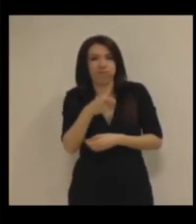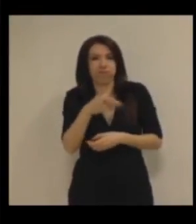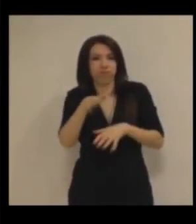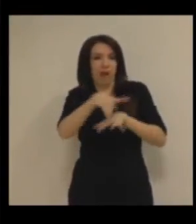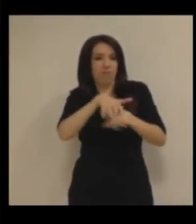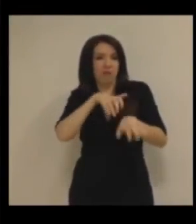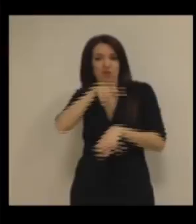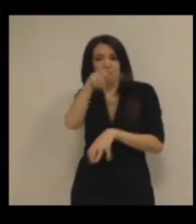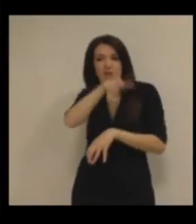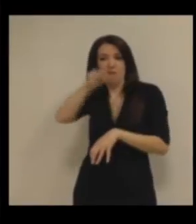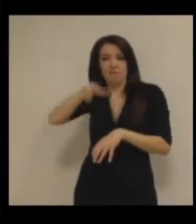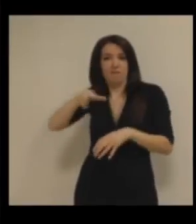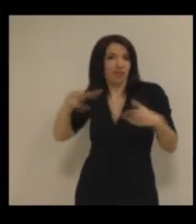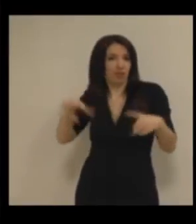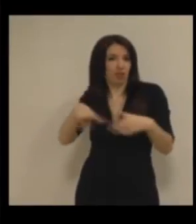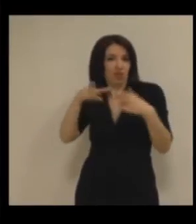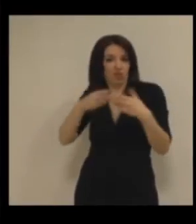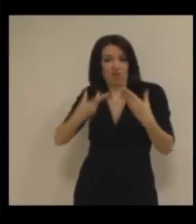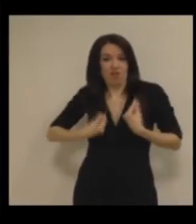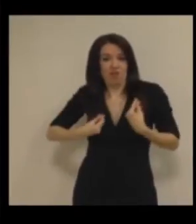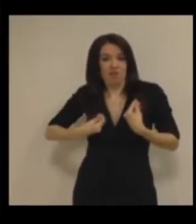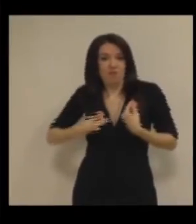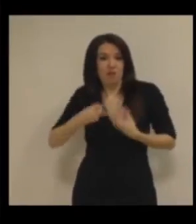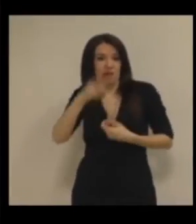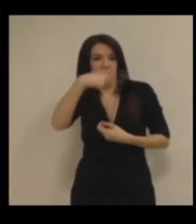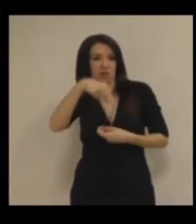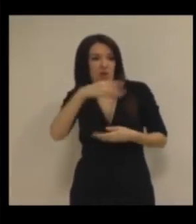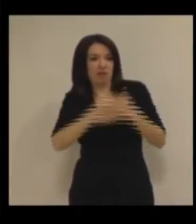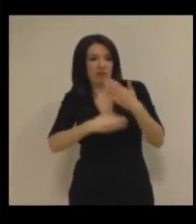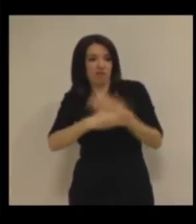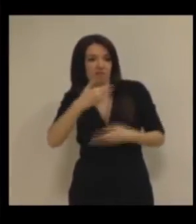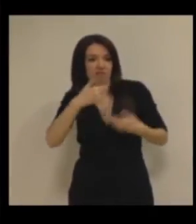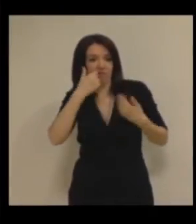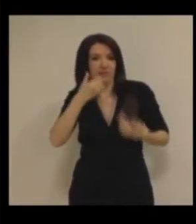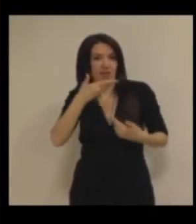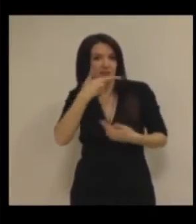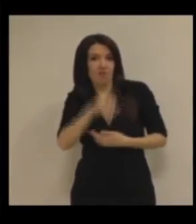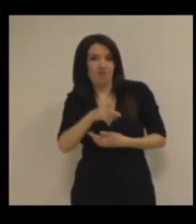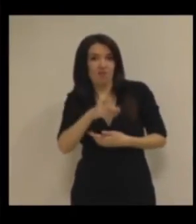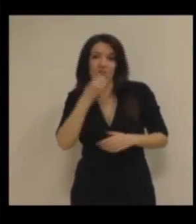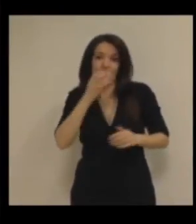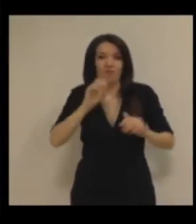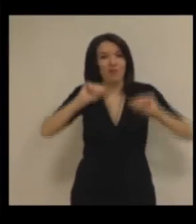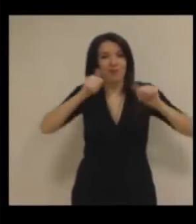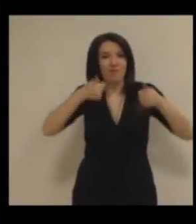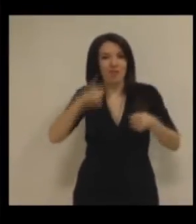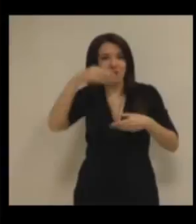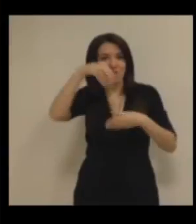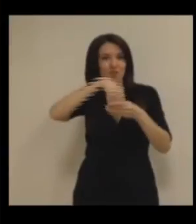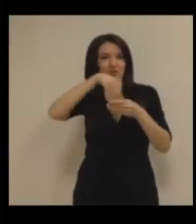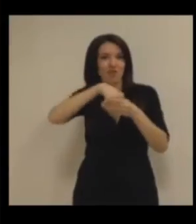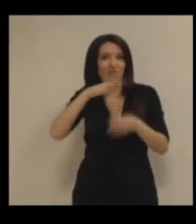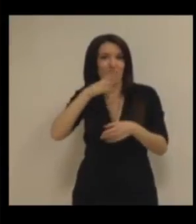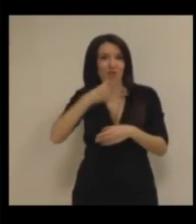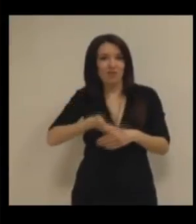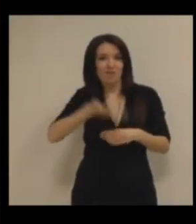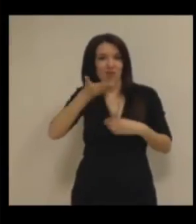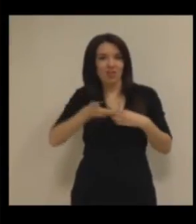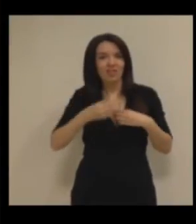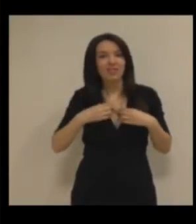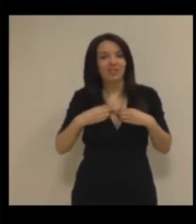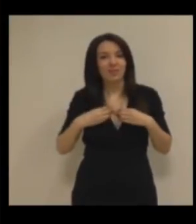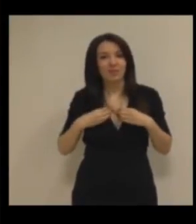gran población de nuestra sociedad. Y vamos a entrar al contenido, que es lo